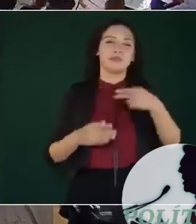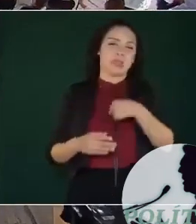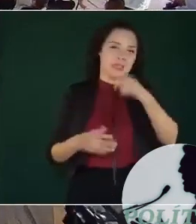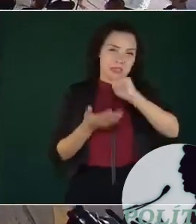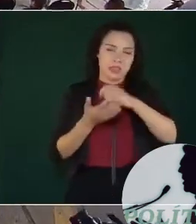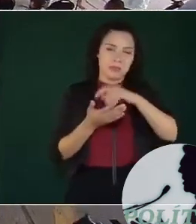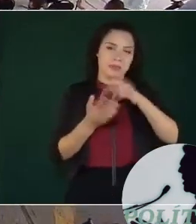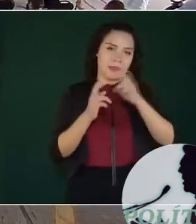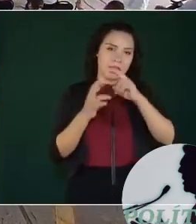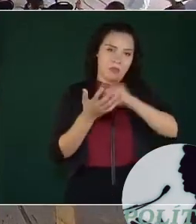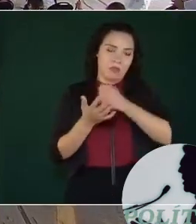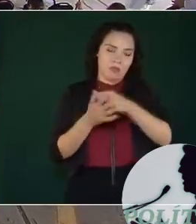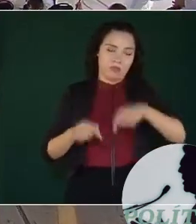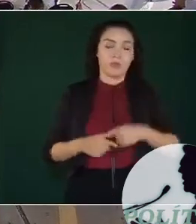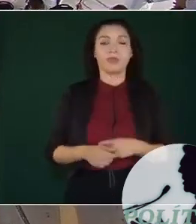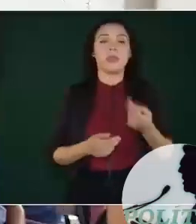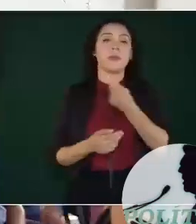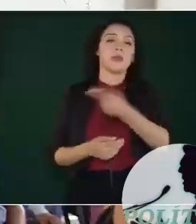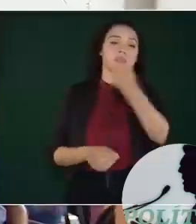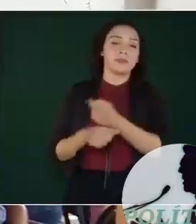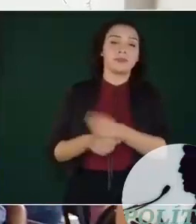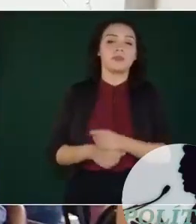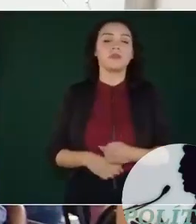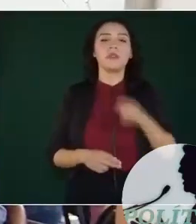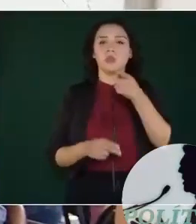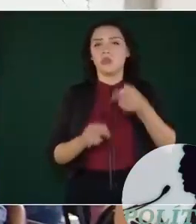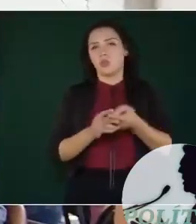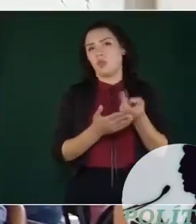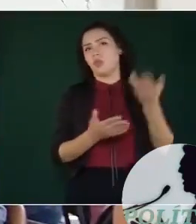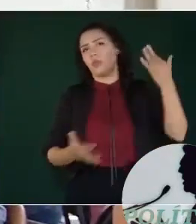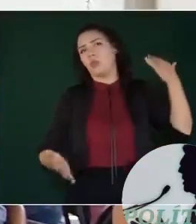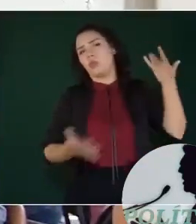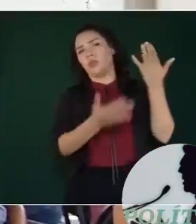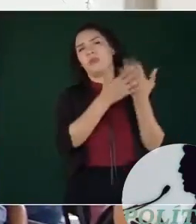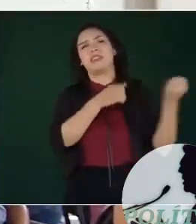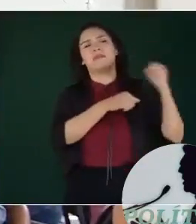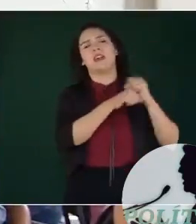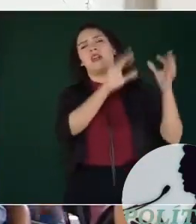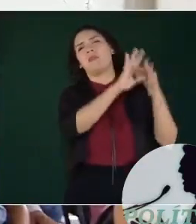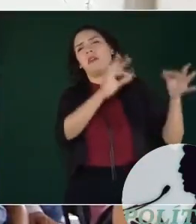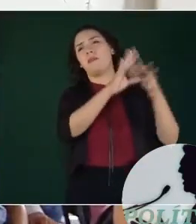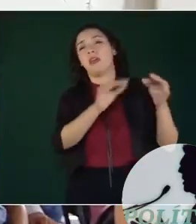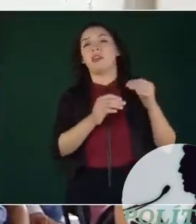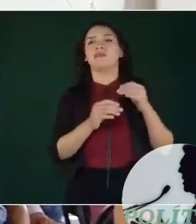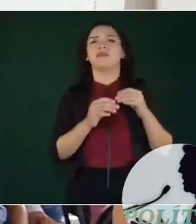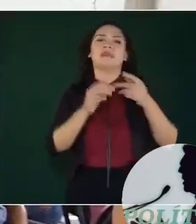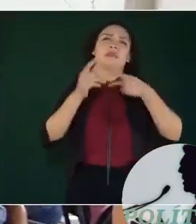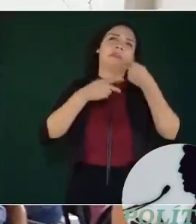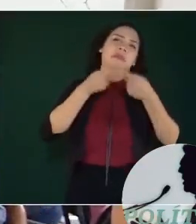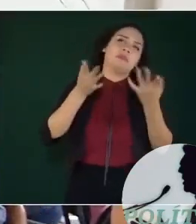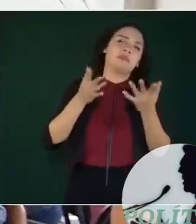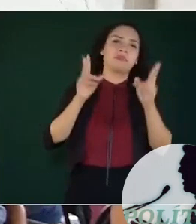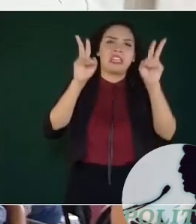primera pregunta, usted ha estado en los últimos, sobre todo, semanas hablando mucho de la memoria, de hacer